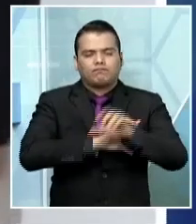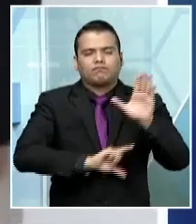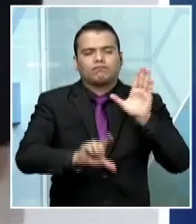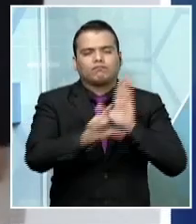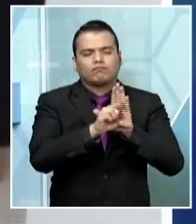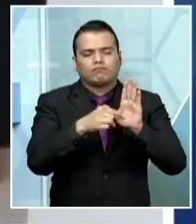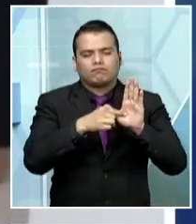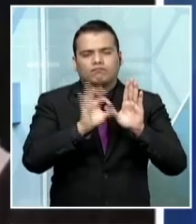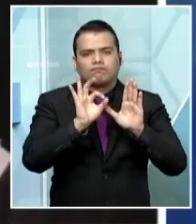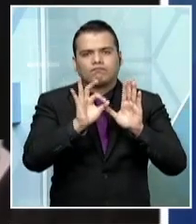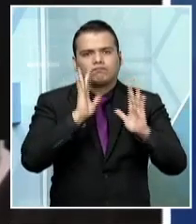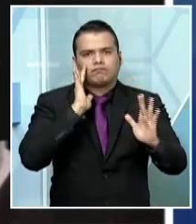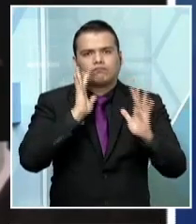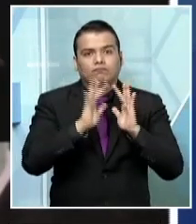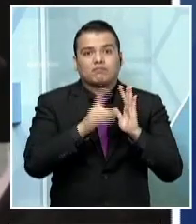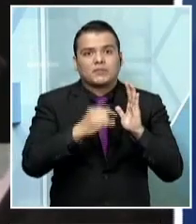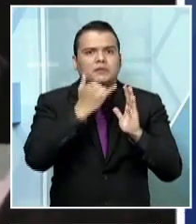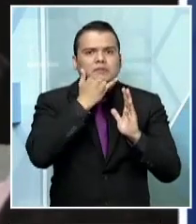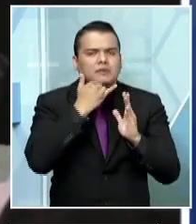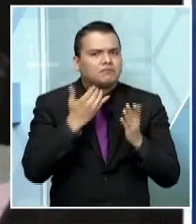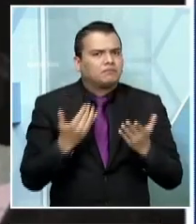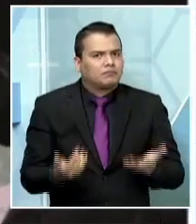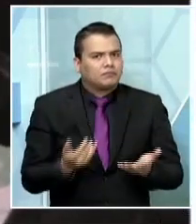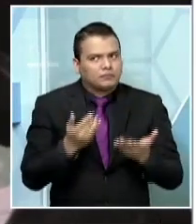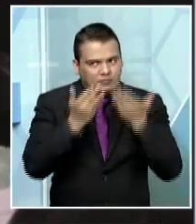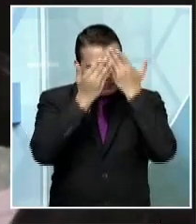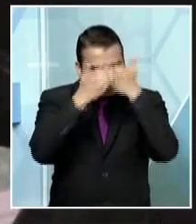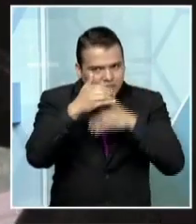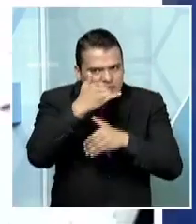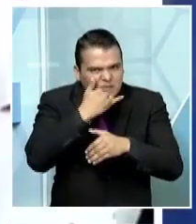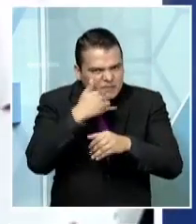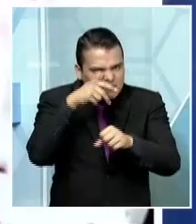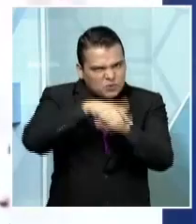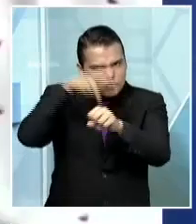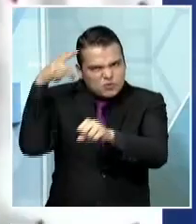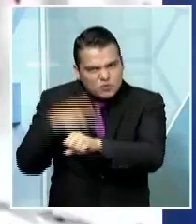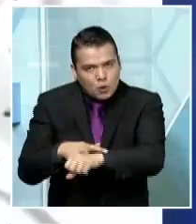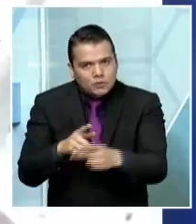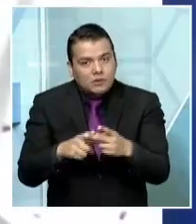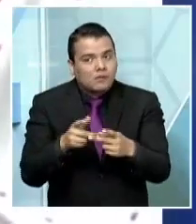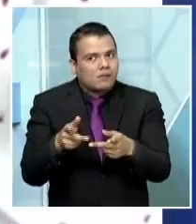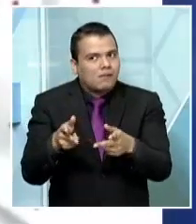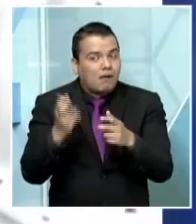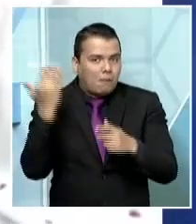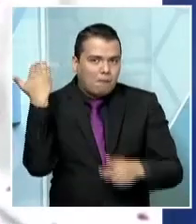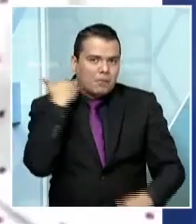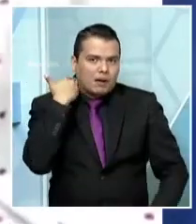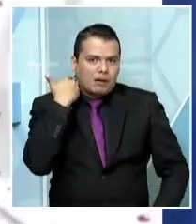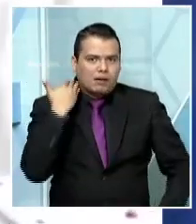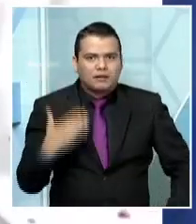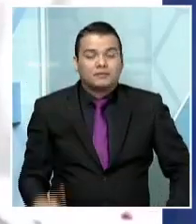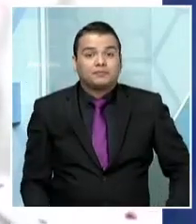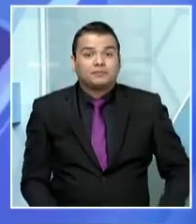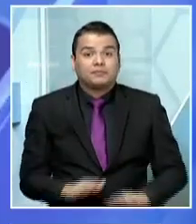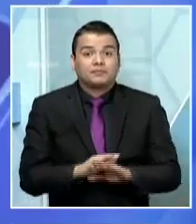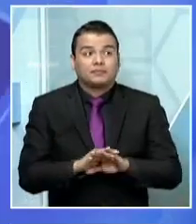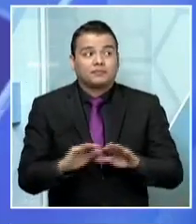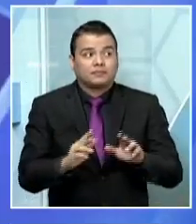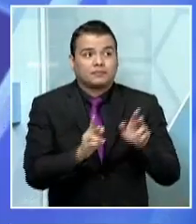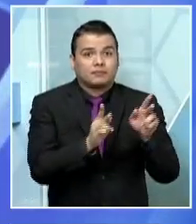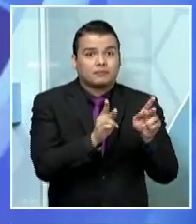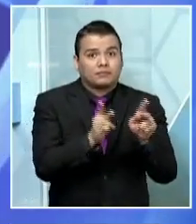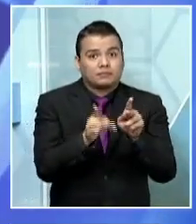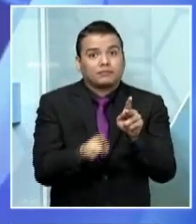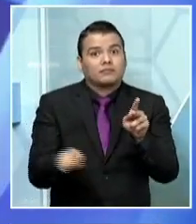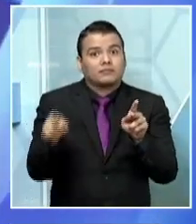imputó los delitos como presuntos autores materiales de concierto para delinquir agravado y estafa agravada. Estas personas también